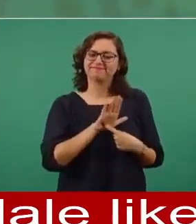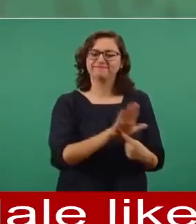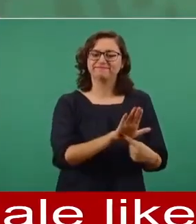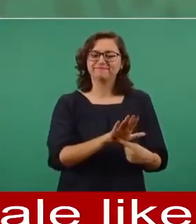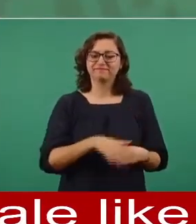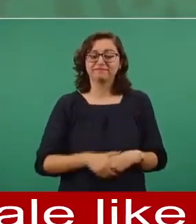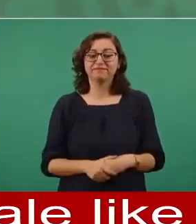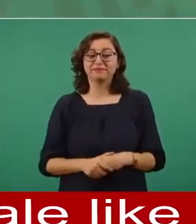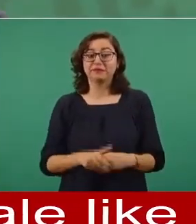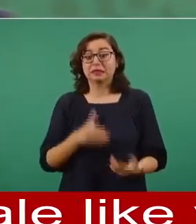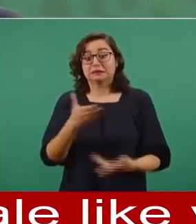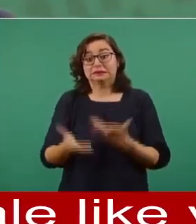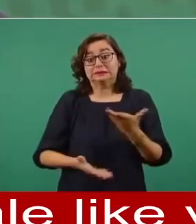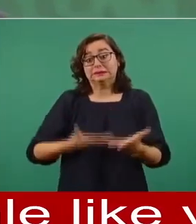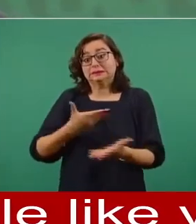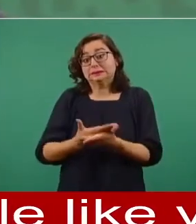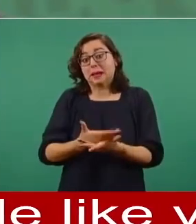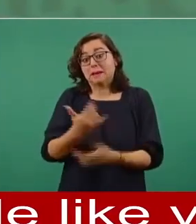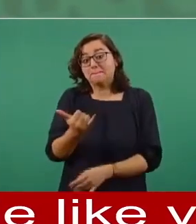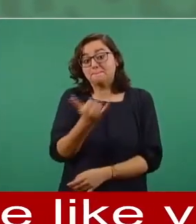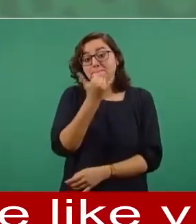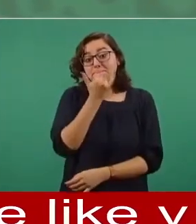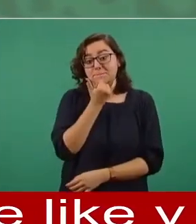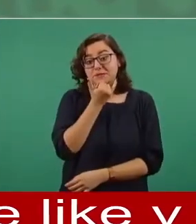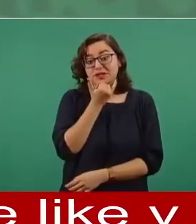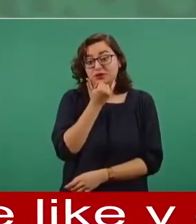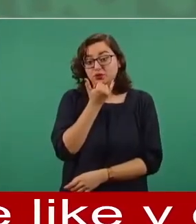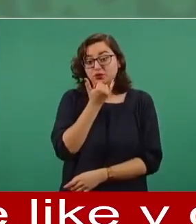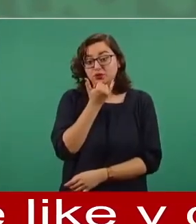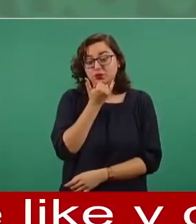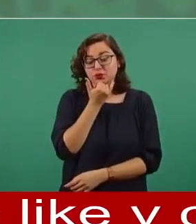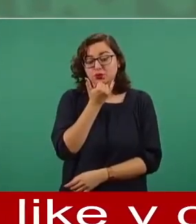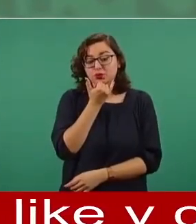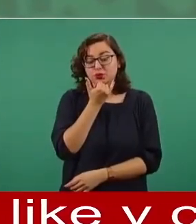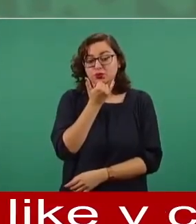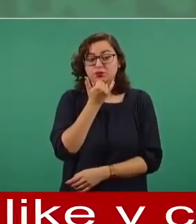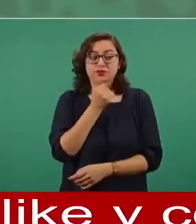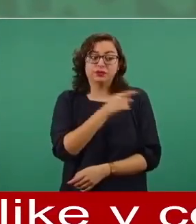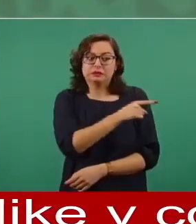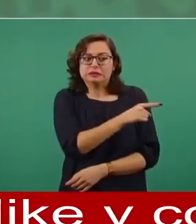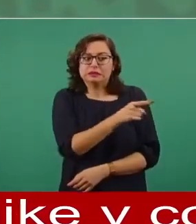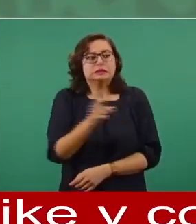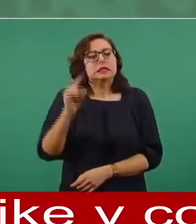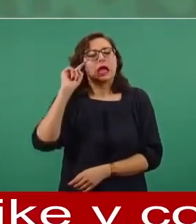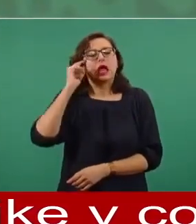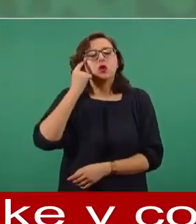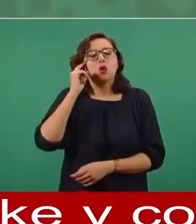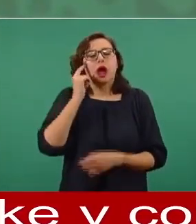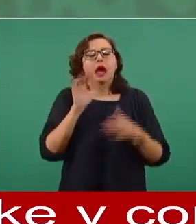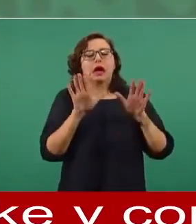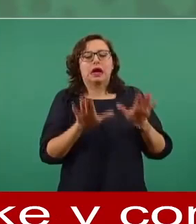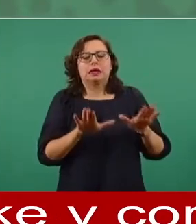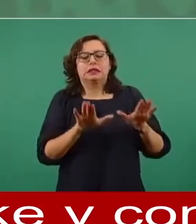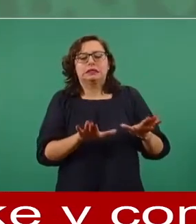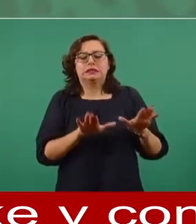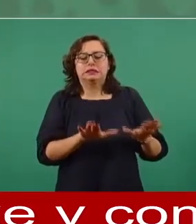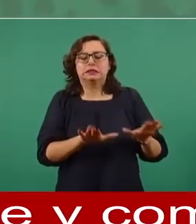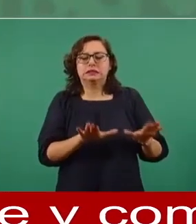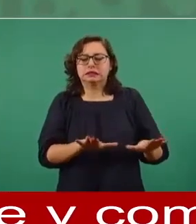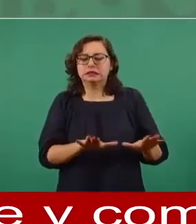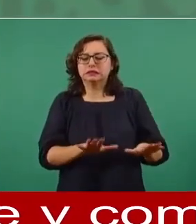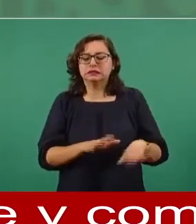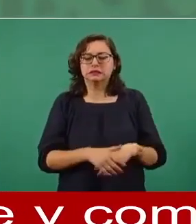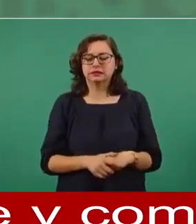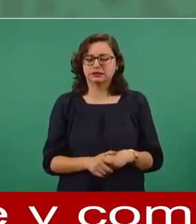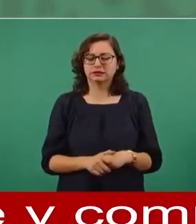Ofrezco disculpas, ¿eh?, porque no se vayan a enojar tanto. A veces